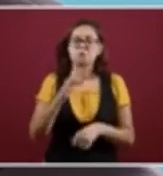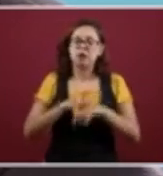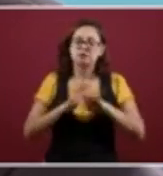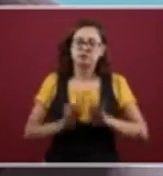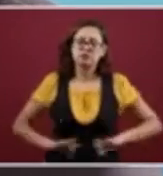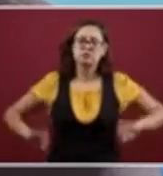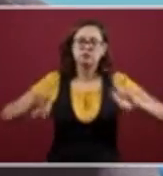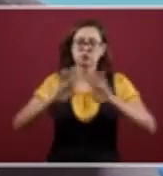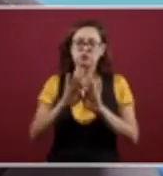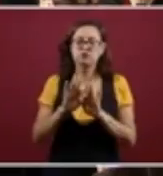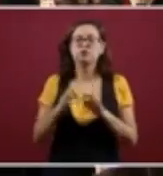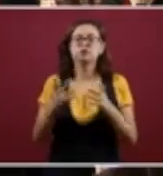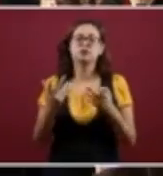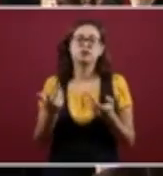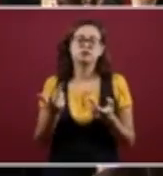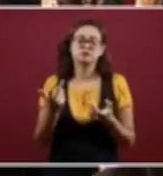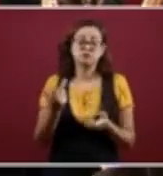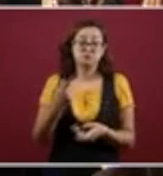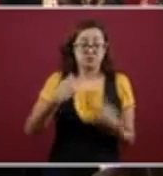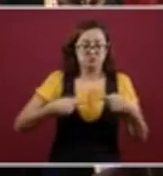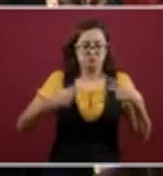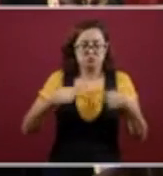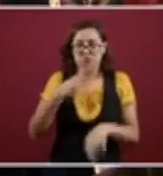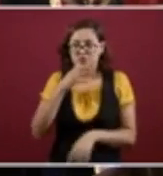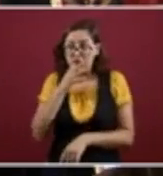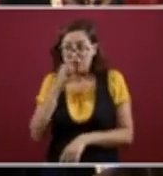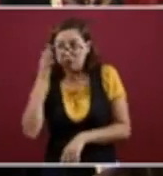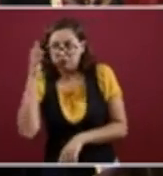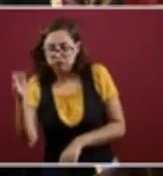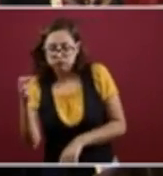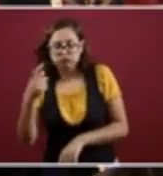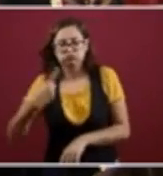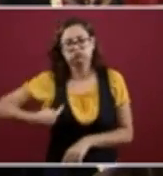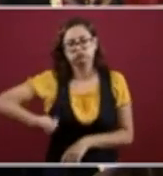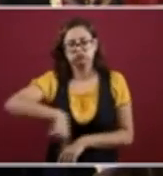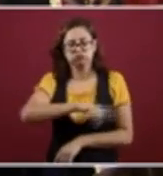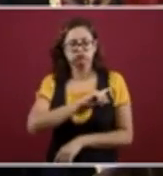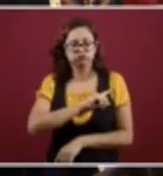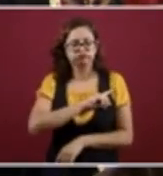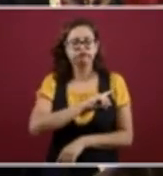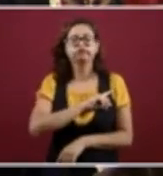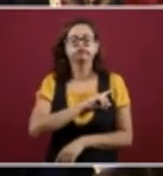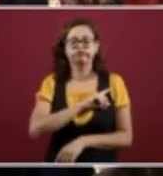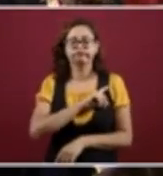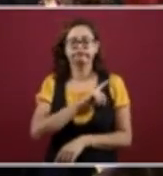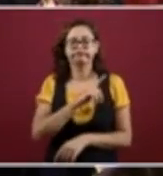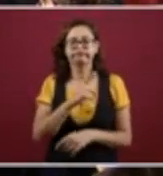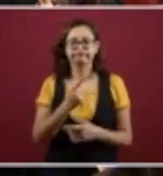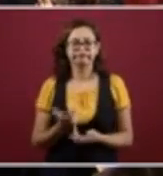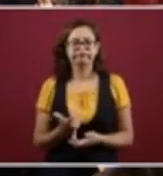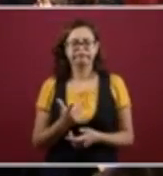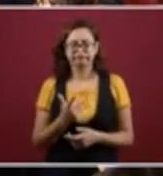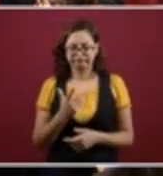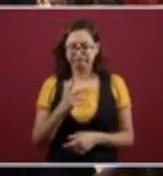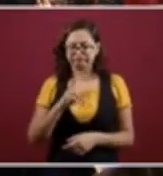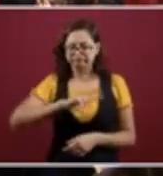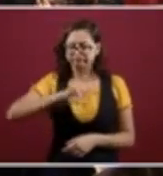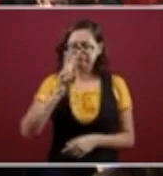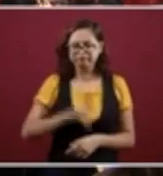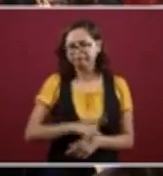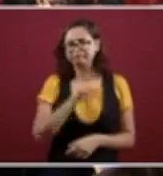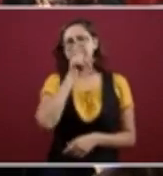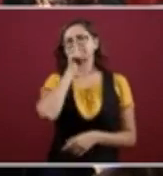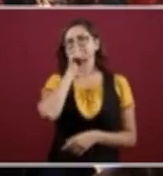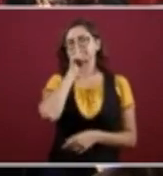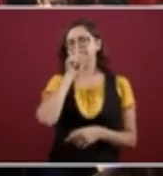que haya mucha responsabilidad en la alerta y, por lo tanto, nosotros estamos obligados a dar esta garantía de confidencialidad